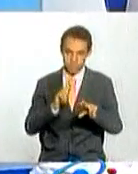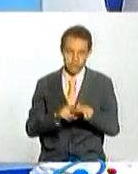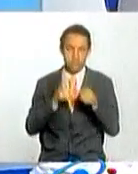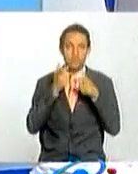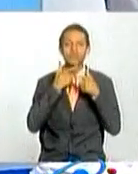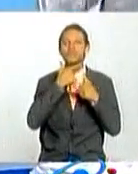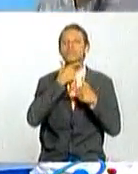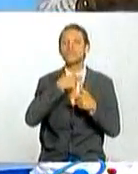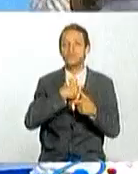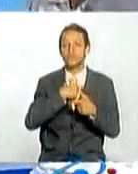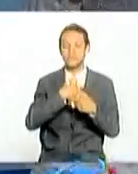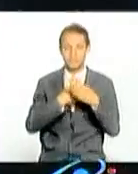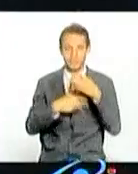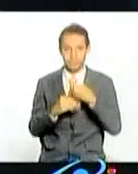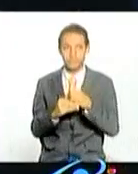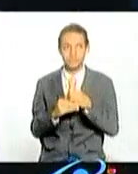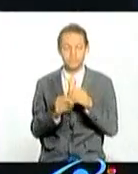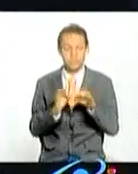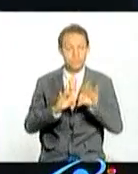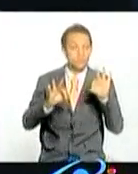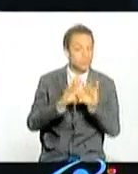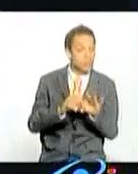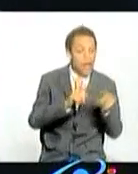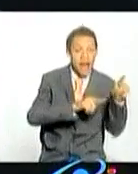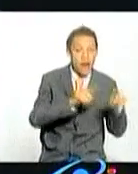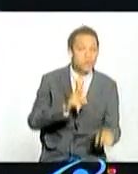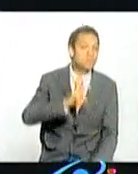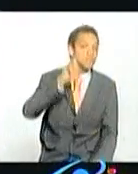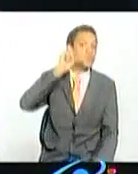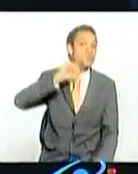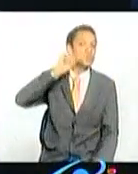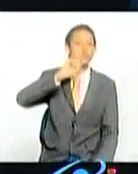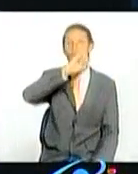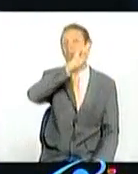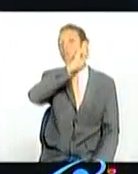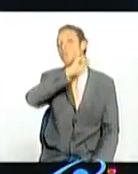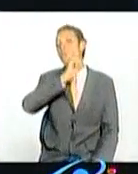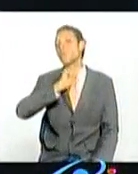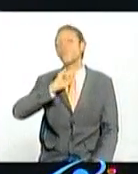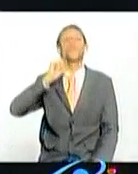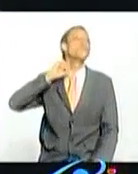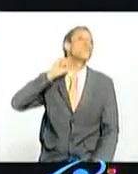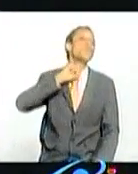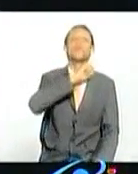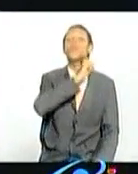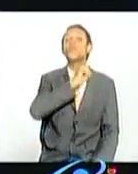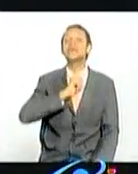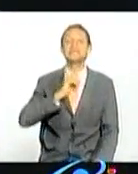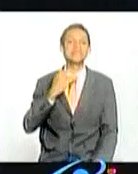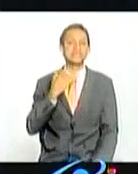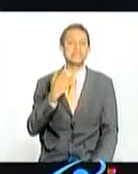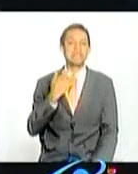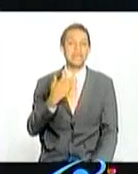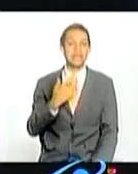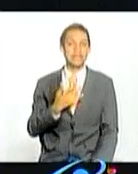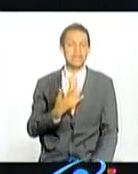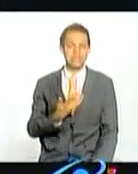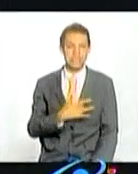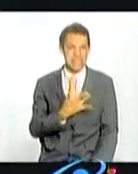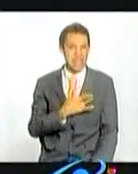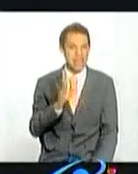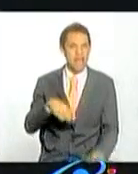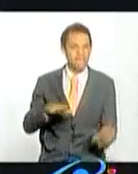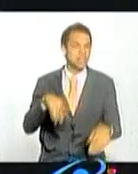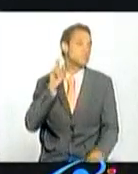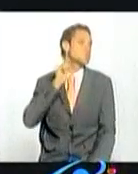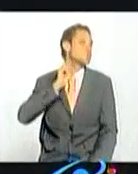los nódulos, que muchas personas afeitándose, echándose en alguna sustancia en el cuello, sienten masas, por favor. No